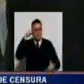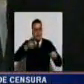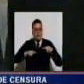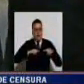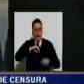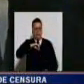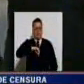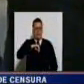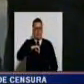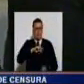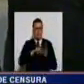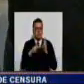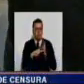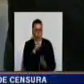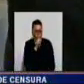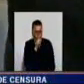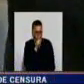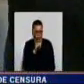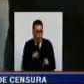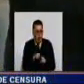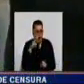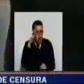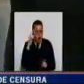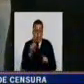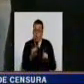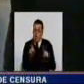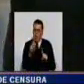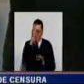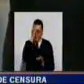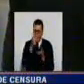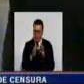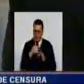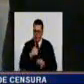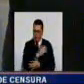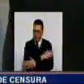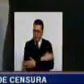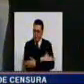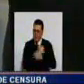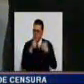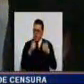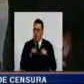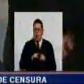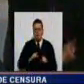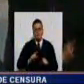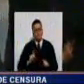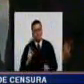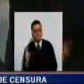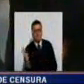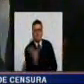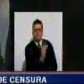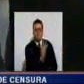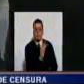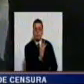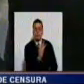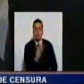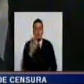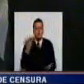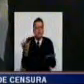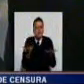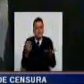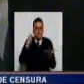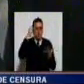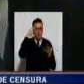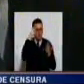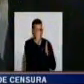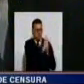decir, a actuar de buena fe. Esto es tan impresionante lo de la subasta de uno, que en ningún documento del gobierno nacional